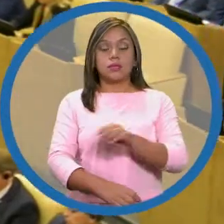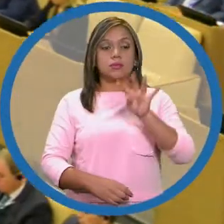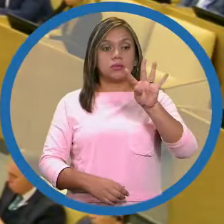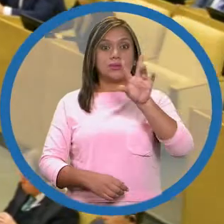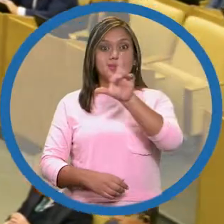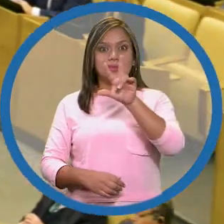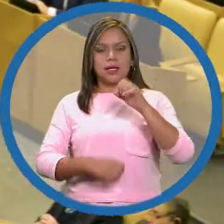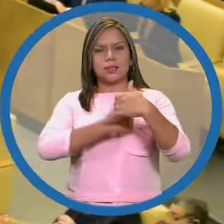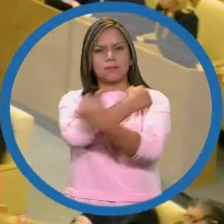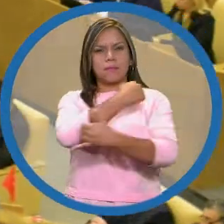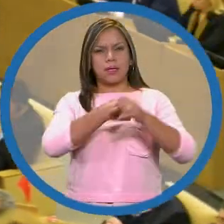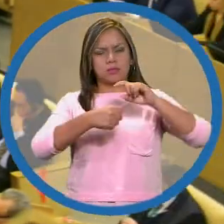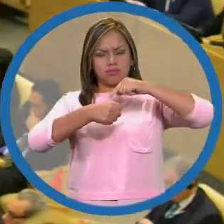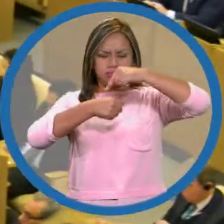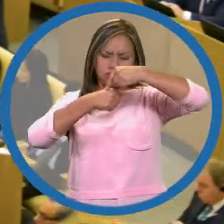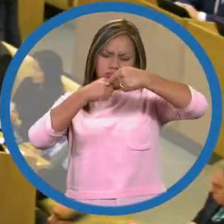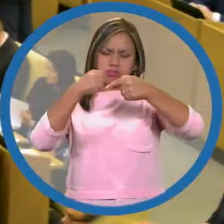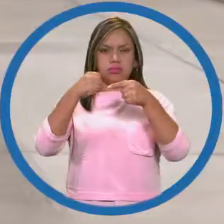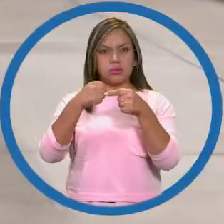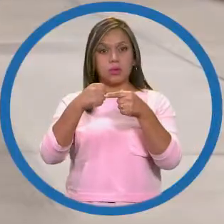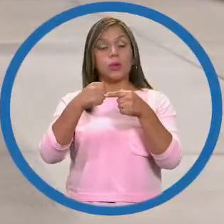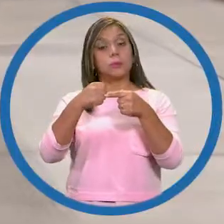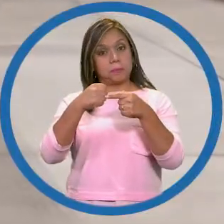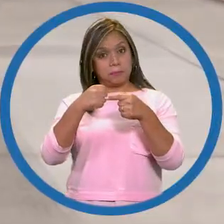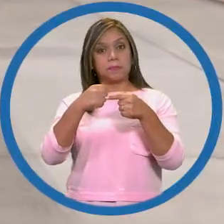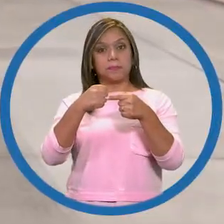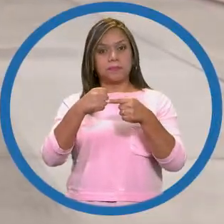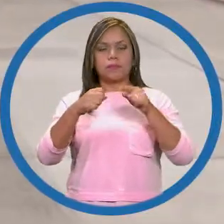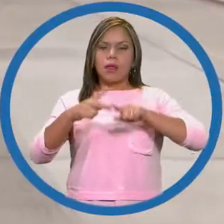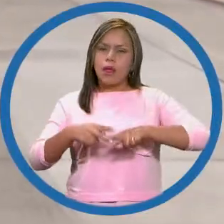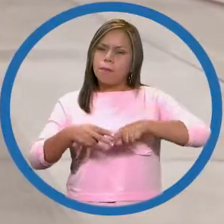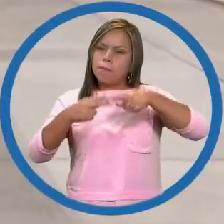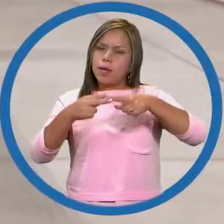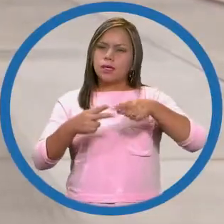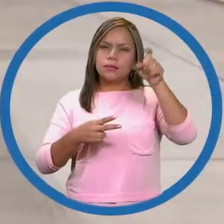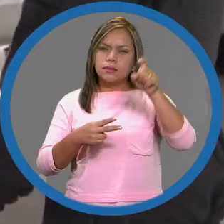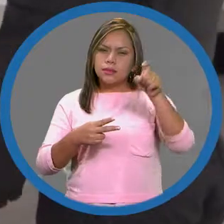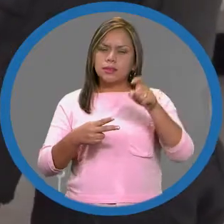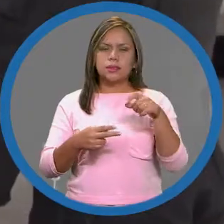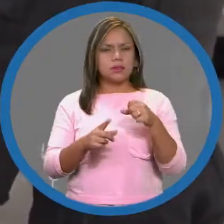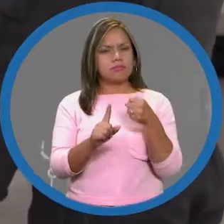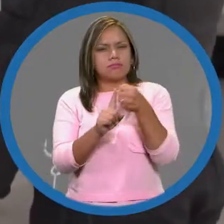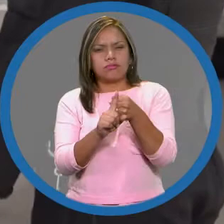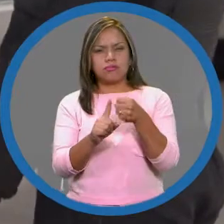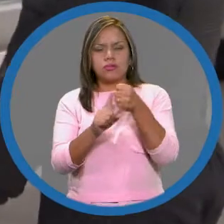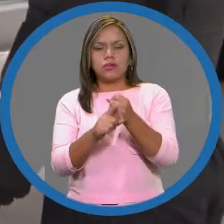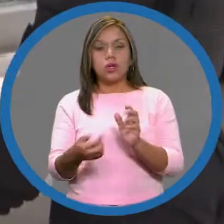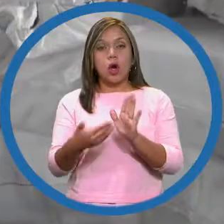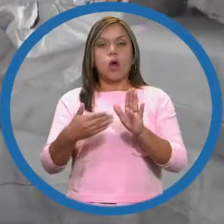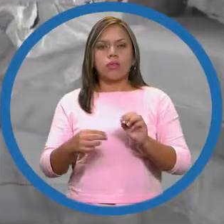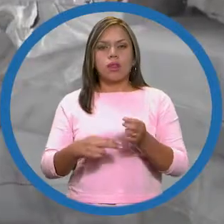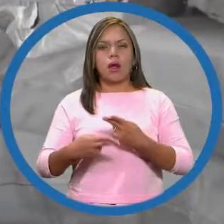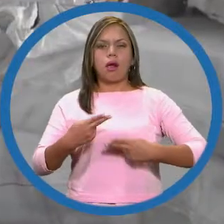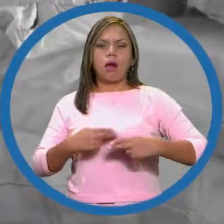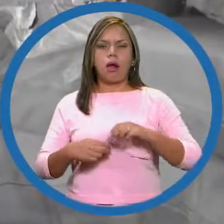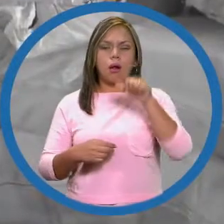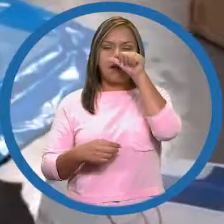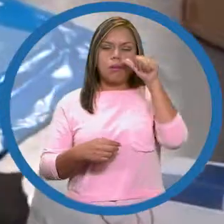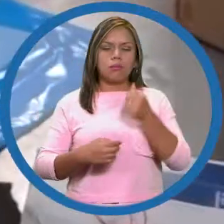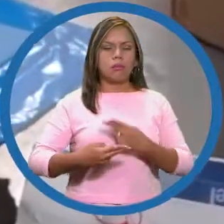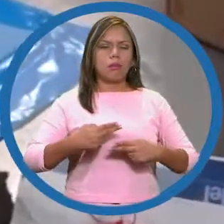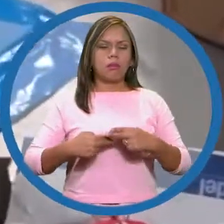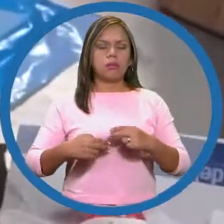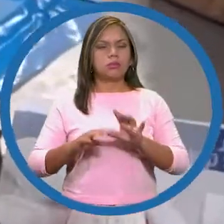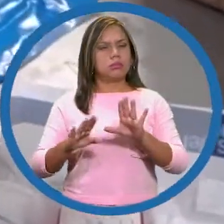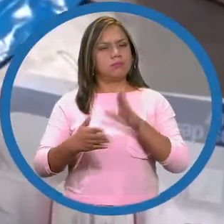43 países de todo el mundo. La necesidad de iniciar un camino importante en la lucha coordinada contra el narcotráfico y terminar